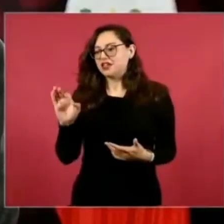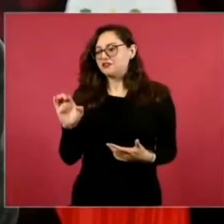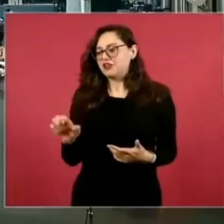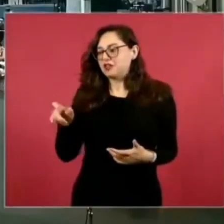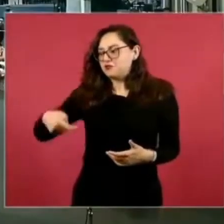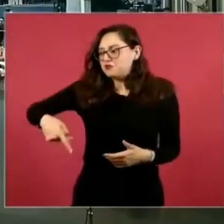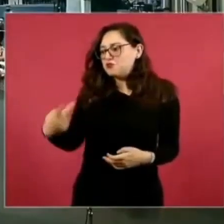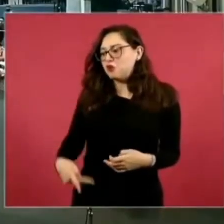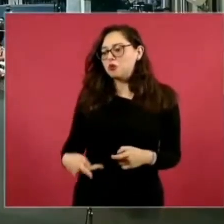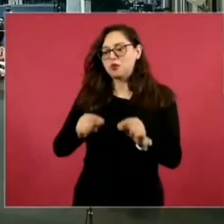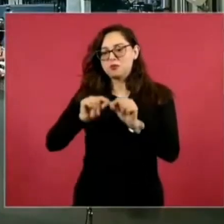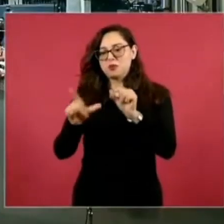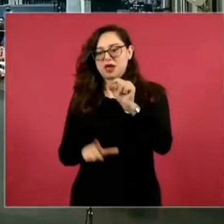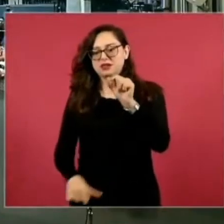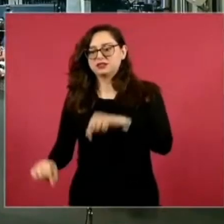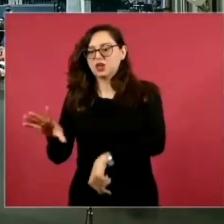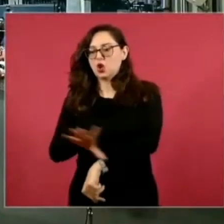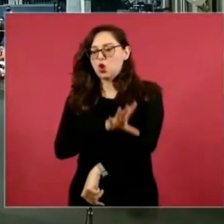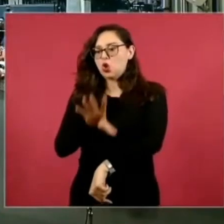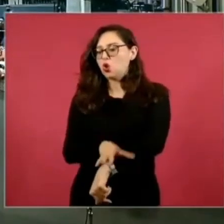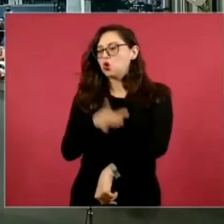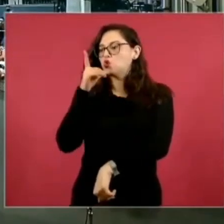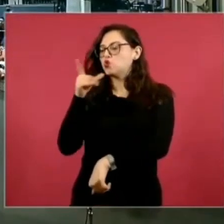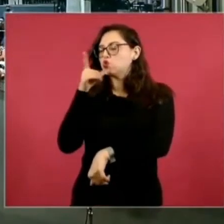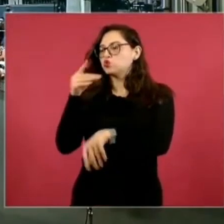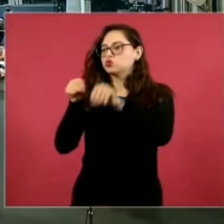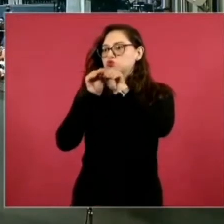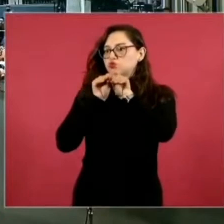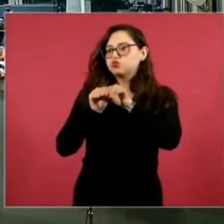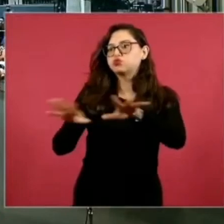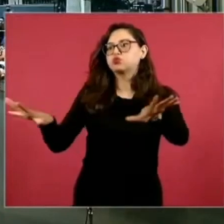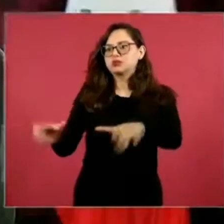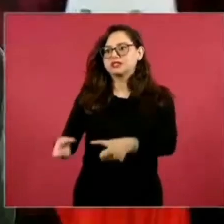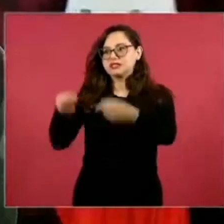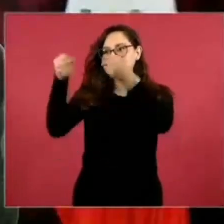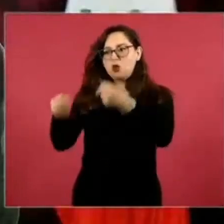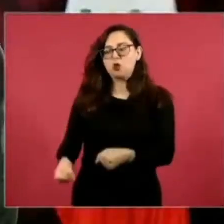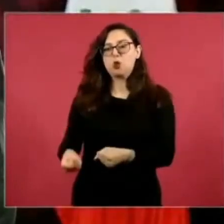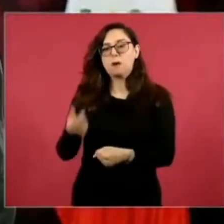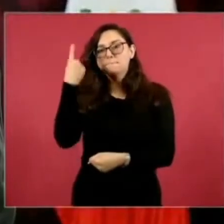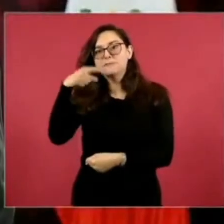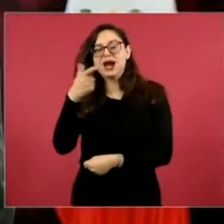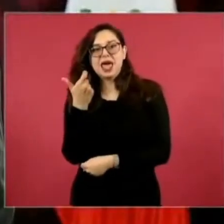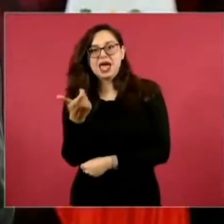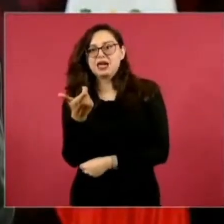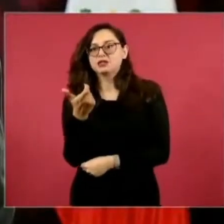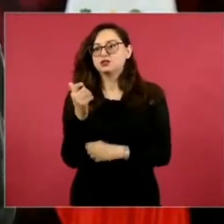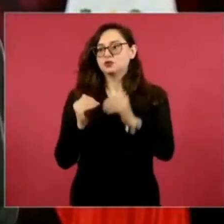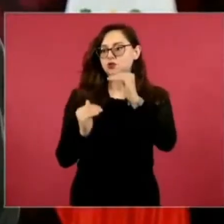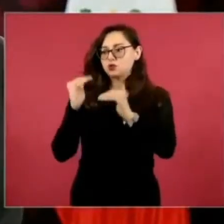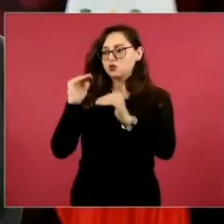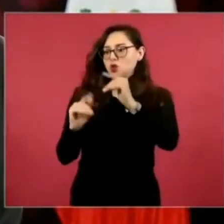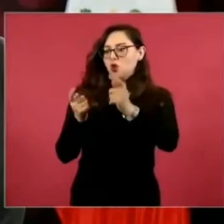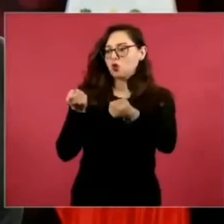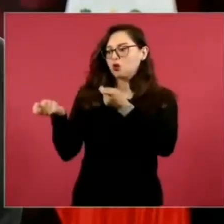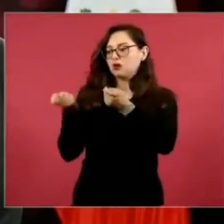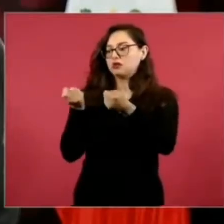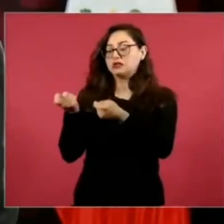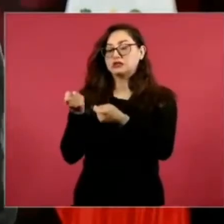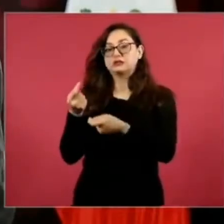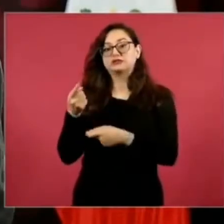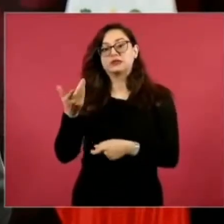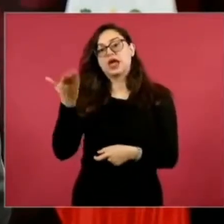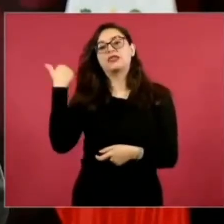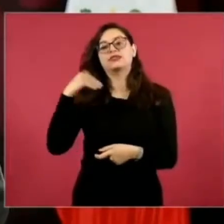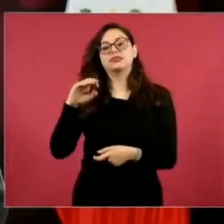energía eléctrica y es por la que podemos garantizar que no aumente el precio de la luz. Lo que querían era acabar con la